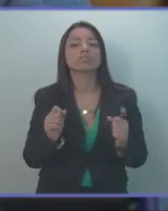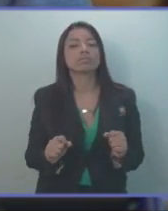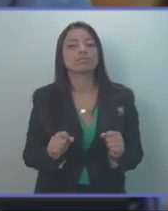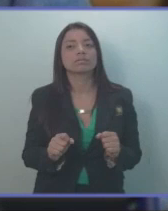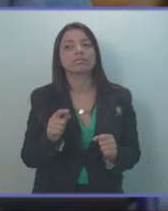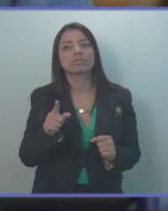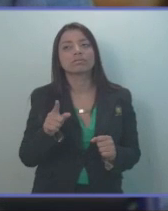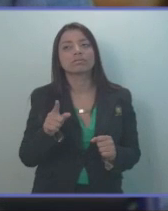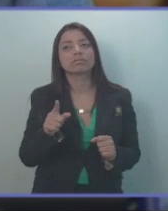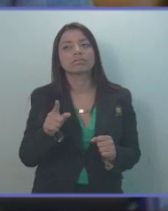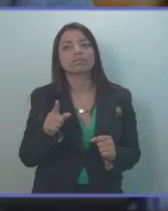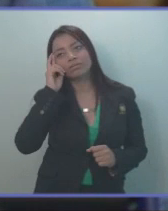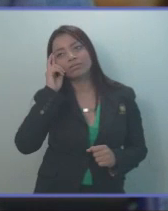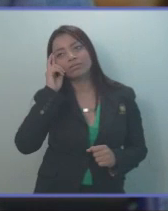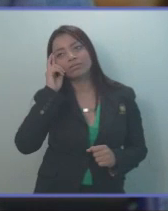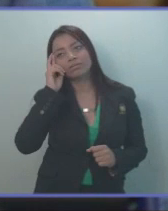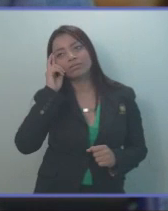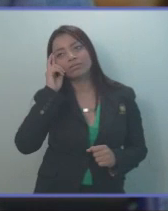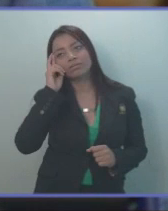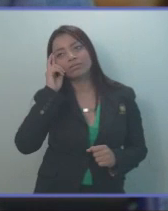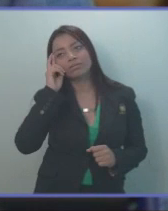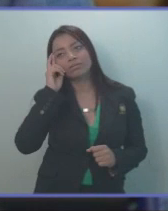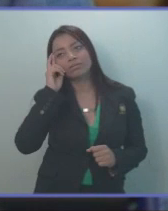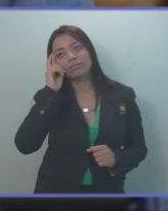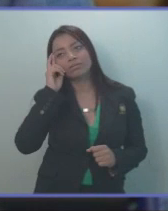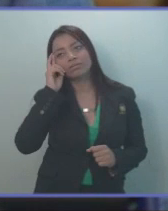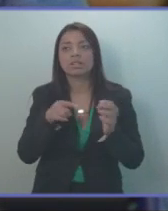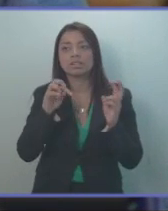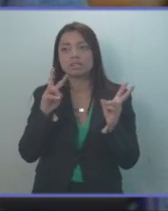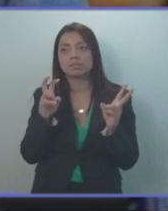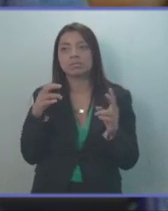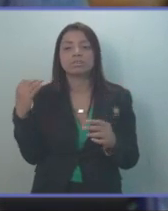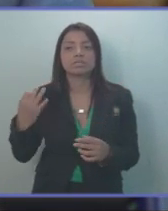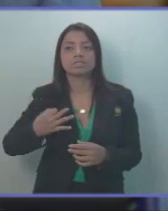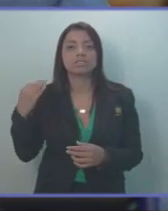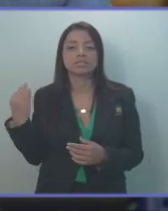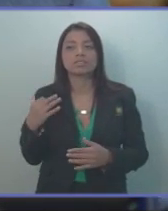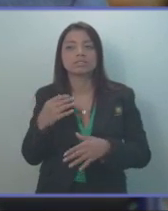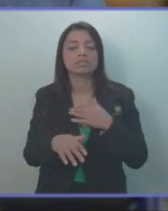de razonamiento y de voluntad en el tema o en la exigencia